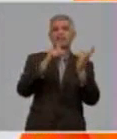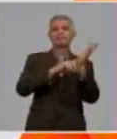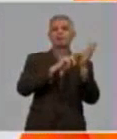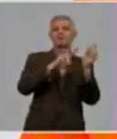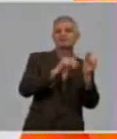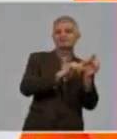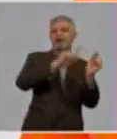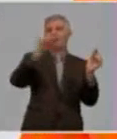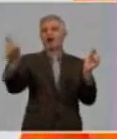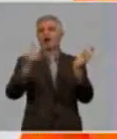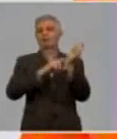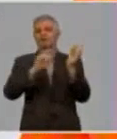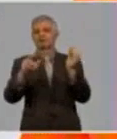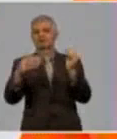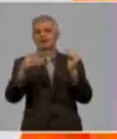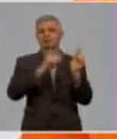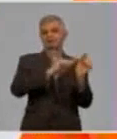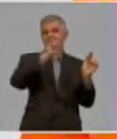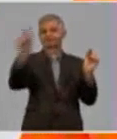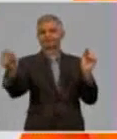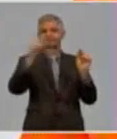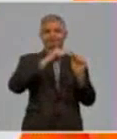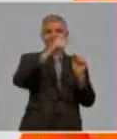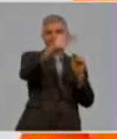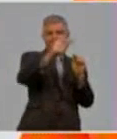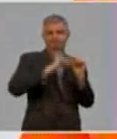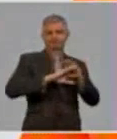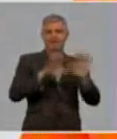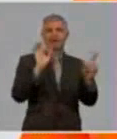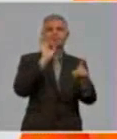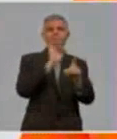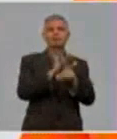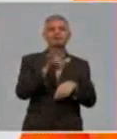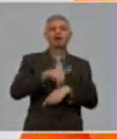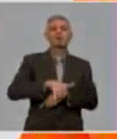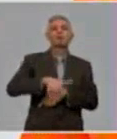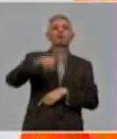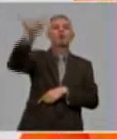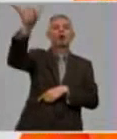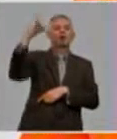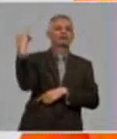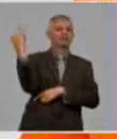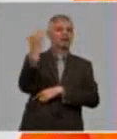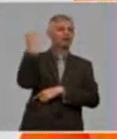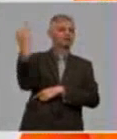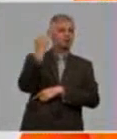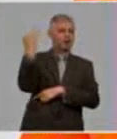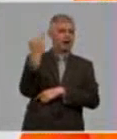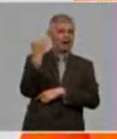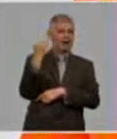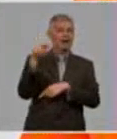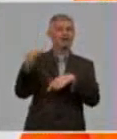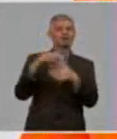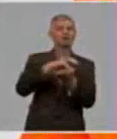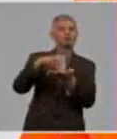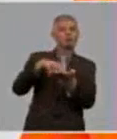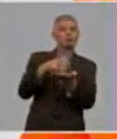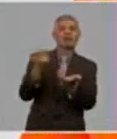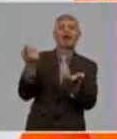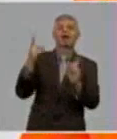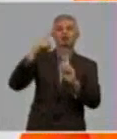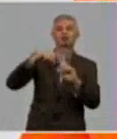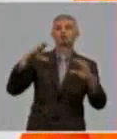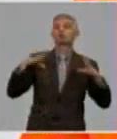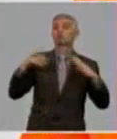con limitaciones y se incorporan los vuelos internacionales en los polos turísticos definidos. Después el